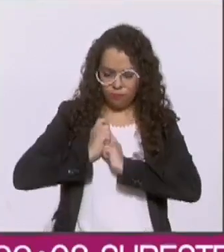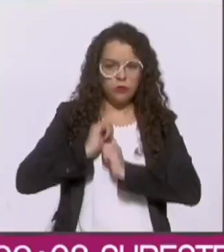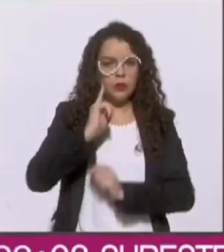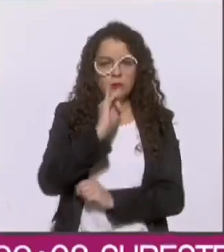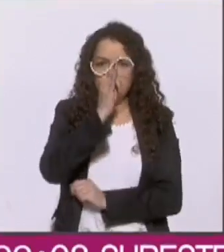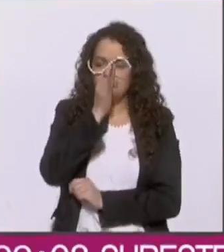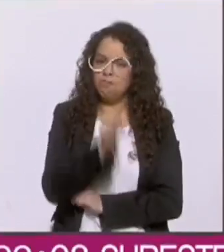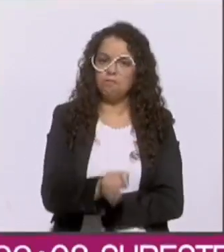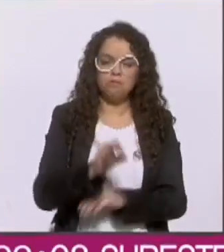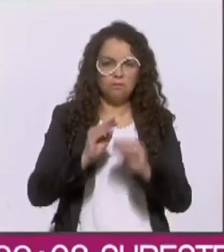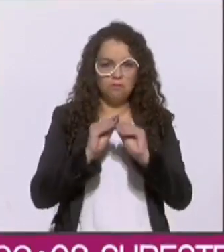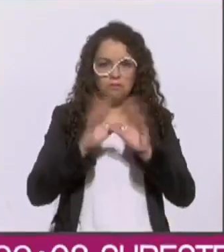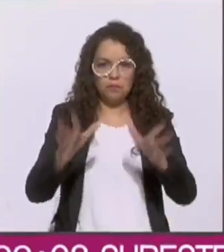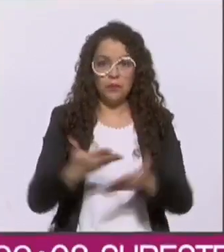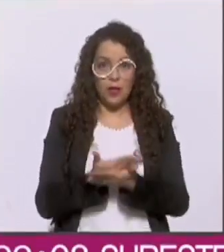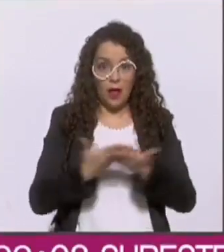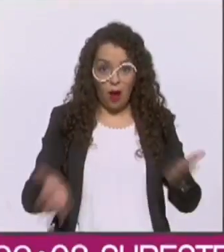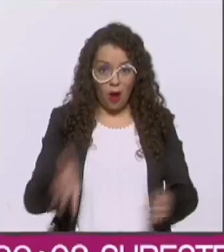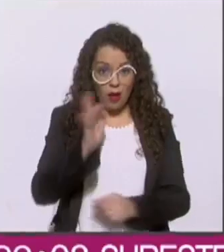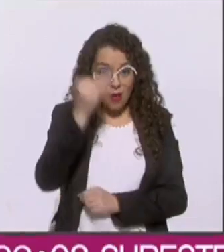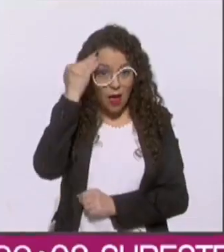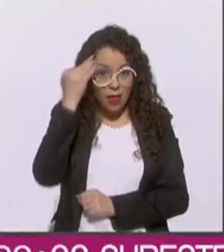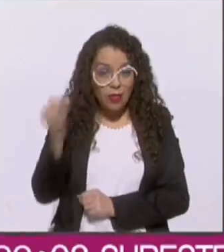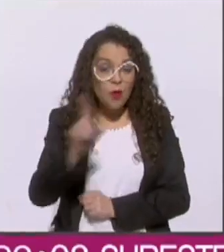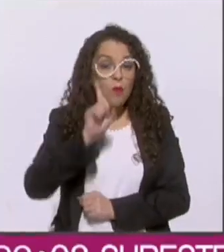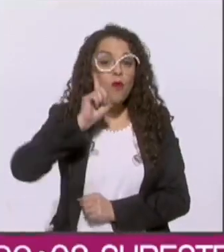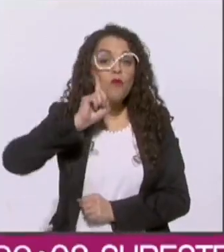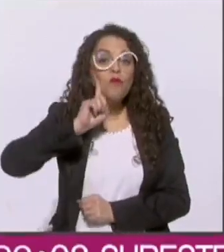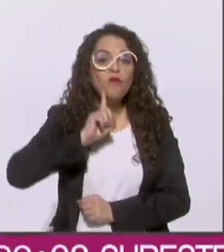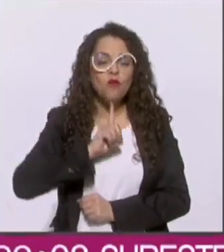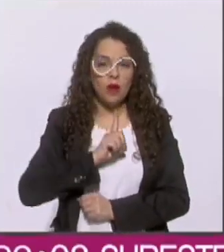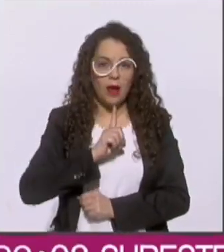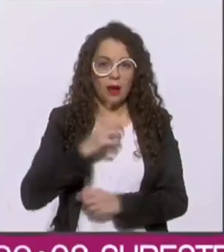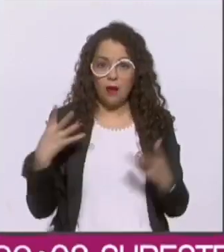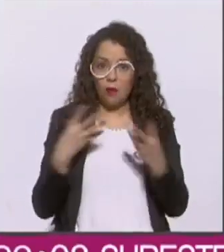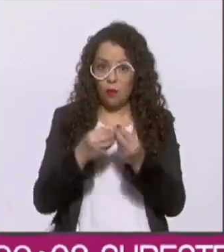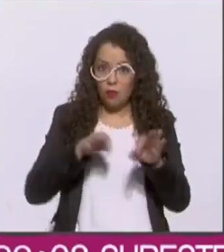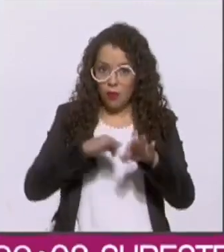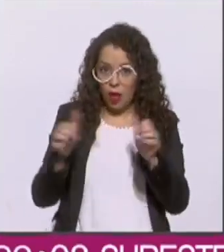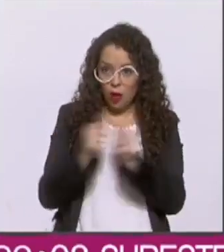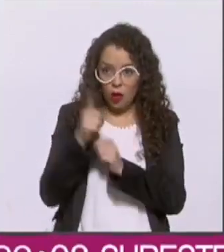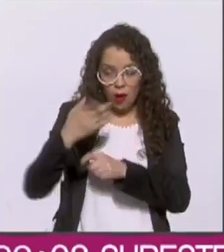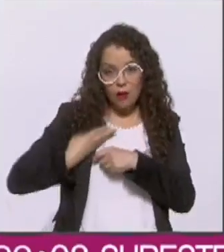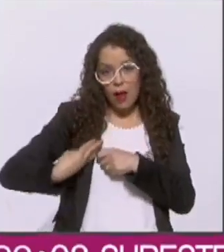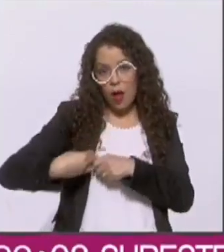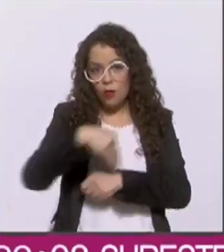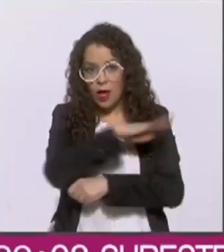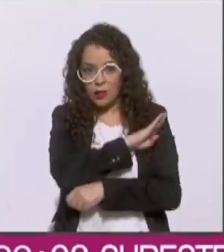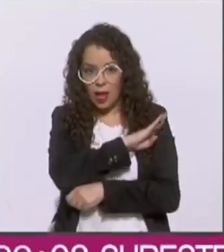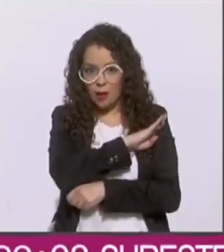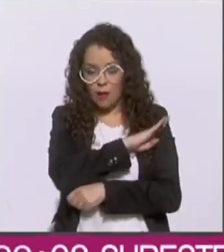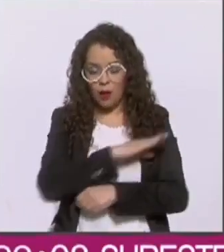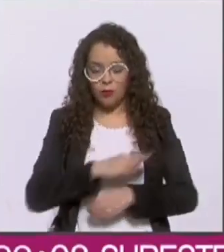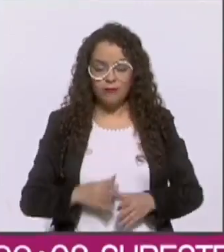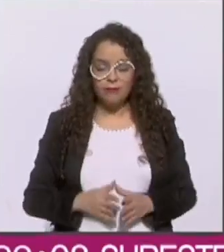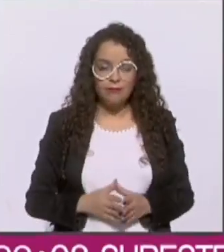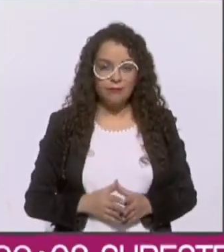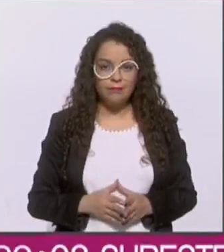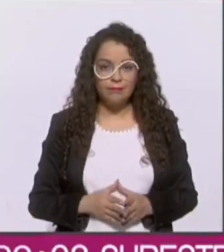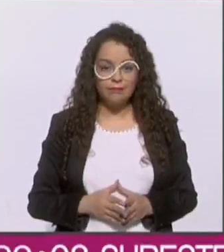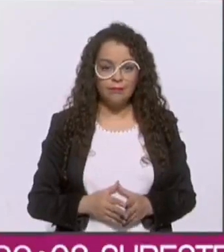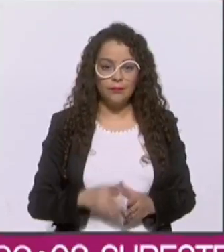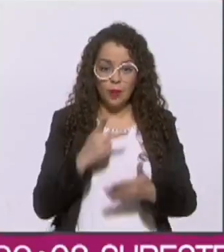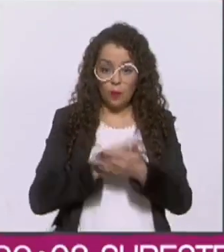acotó que es tiempo de las mujeres y que trabajará junto con Claudia Sheinbaum. Juntas seguiremos el